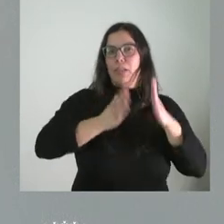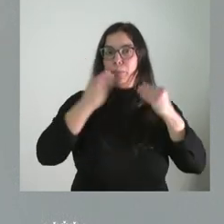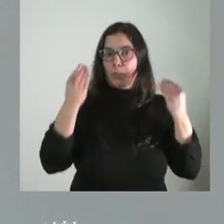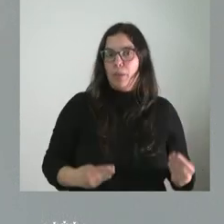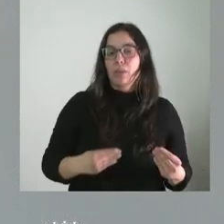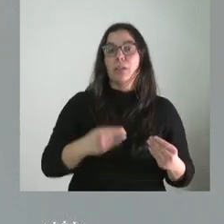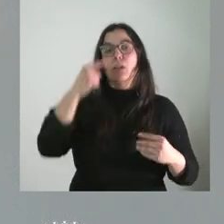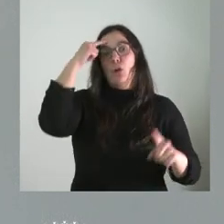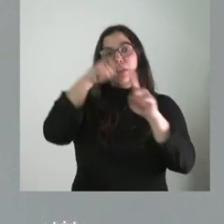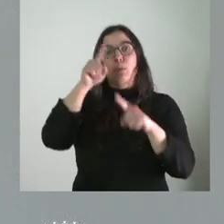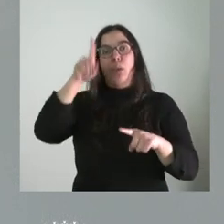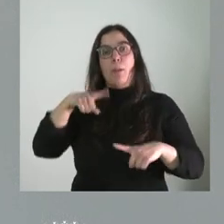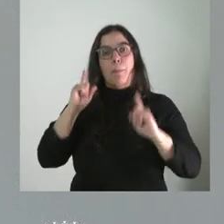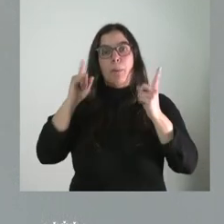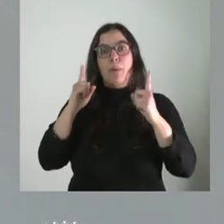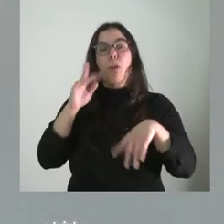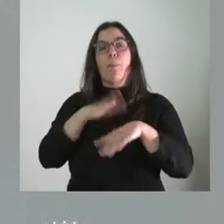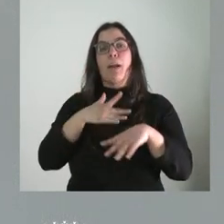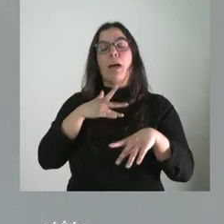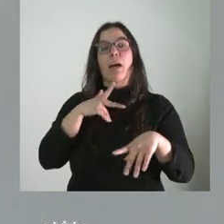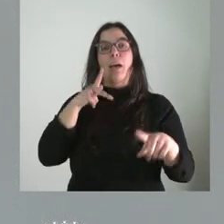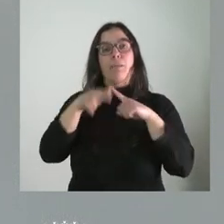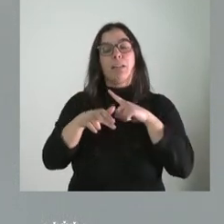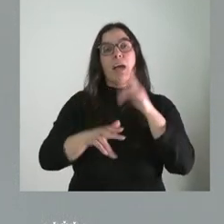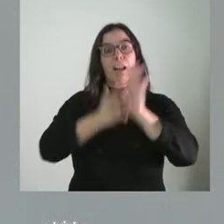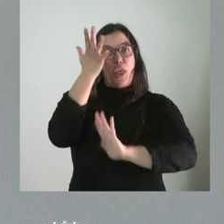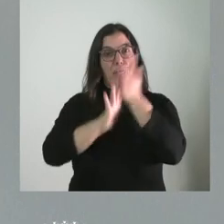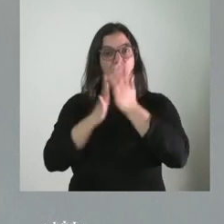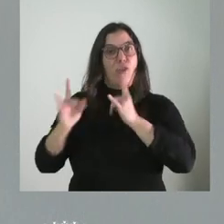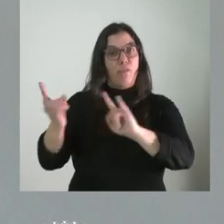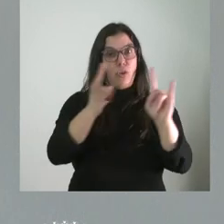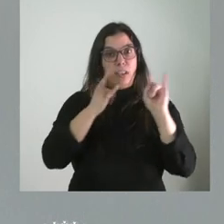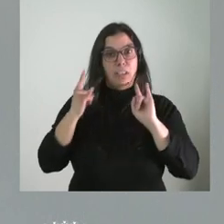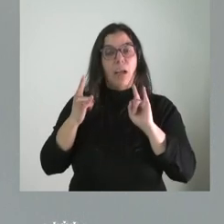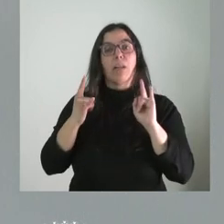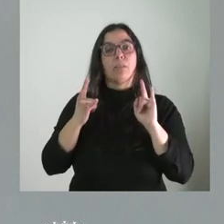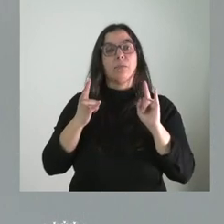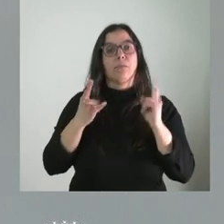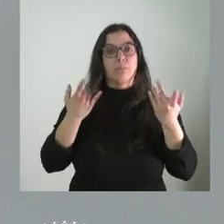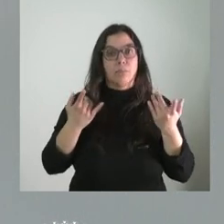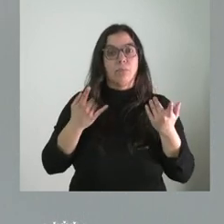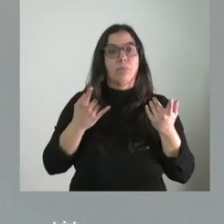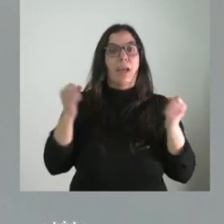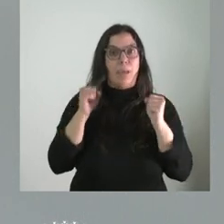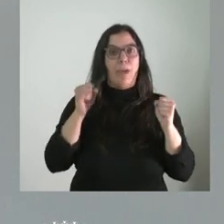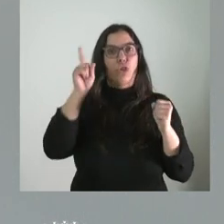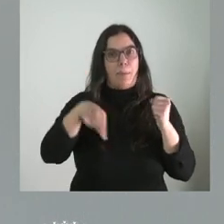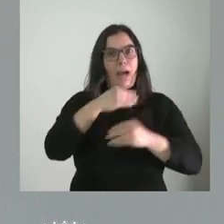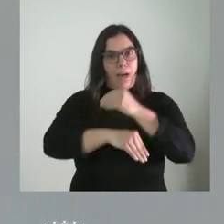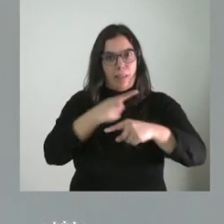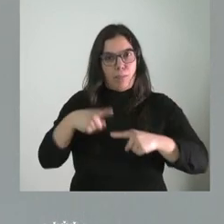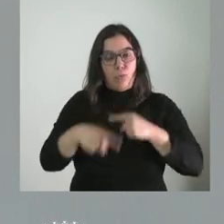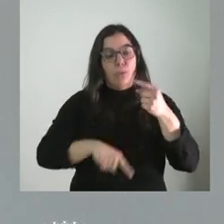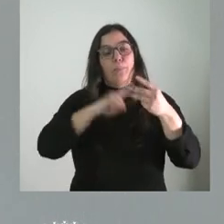con carácter preventivo a la lucha contra los incendios forestales y hablamos de ello durante el invierno y que además